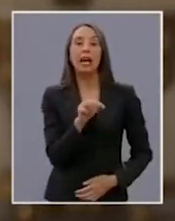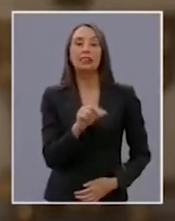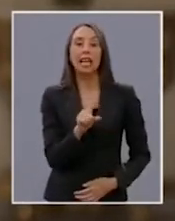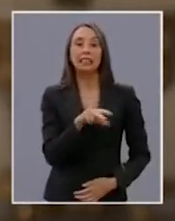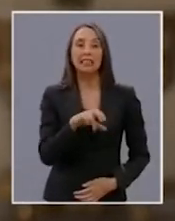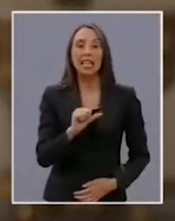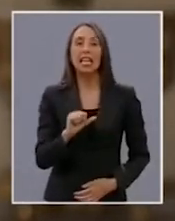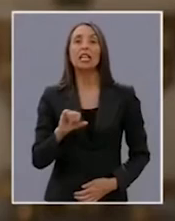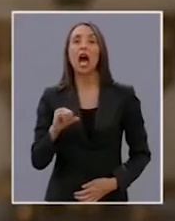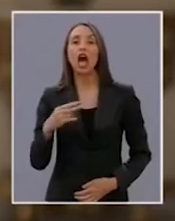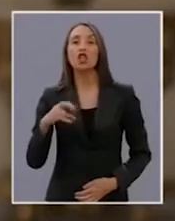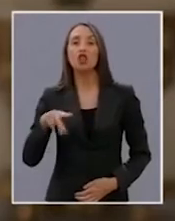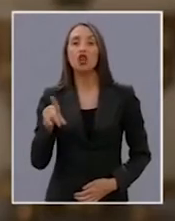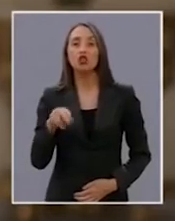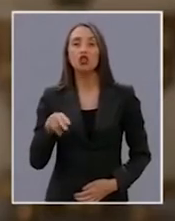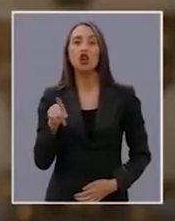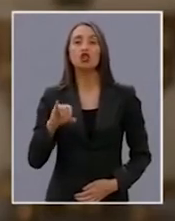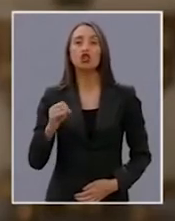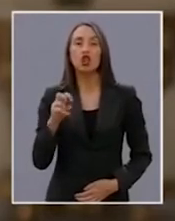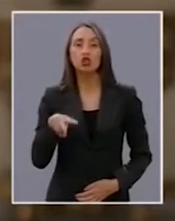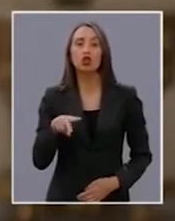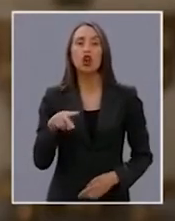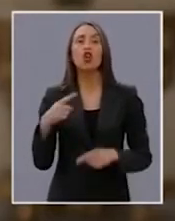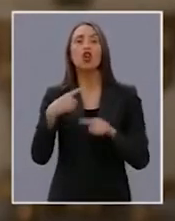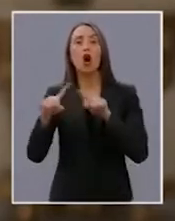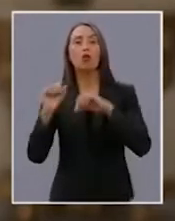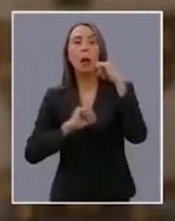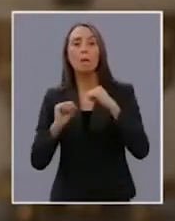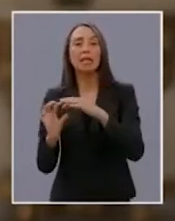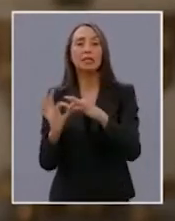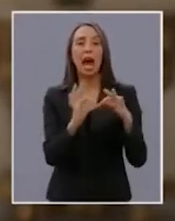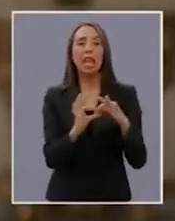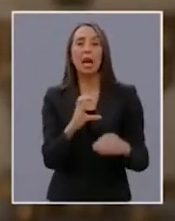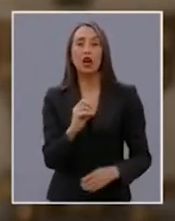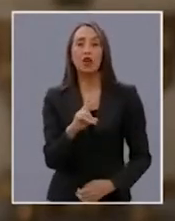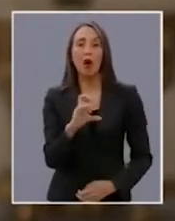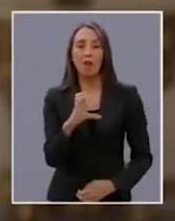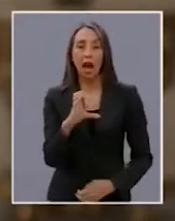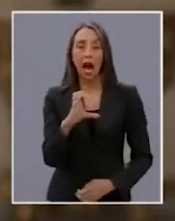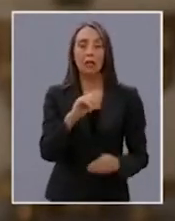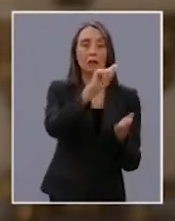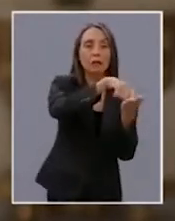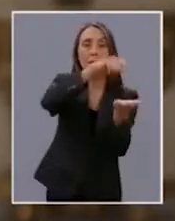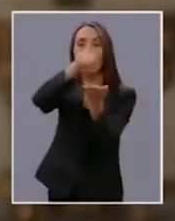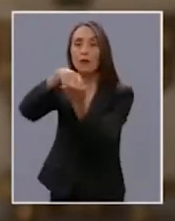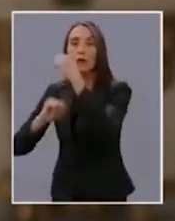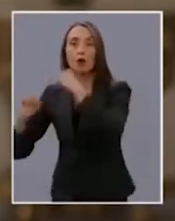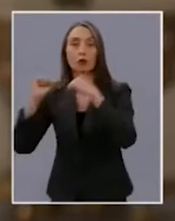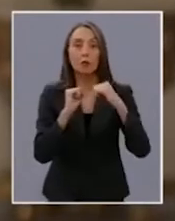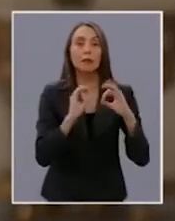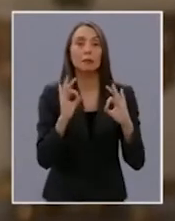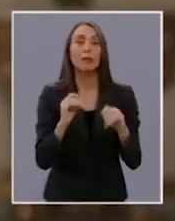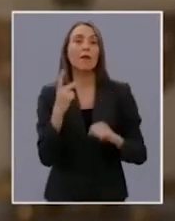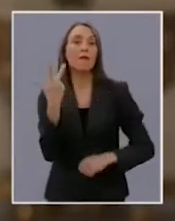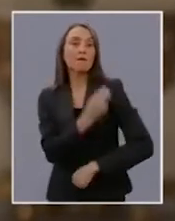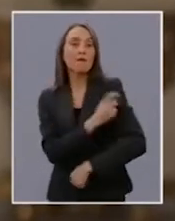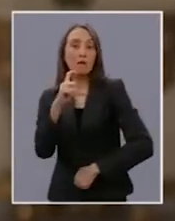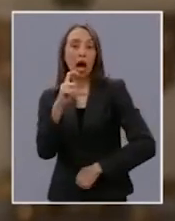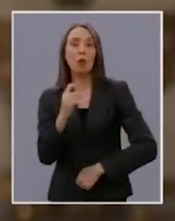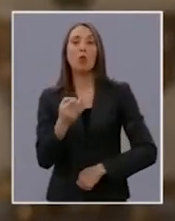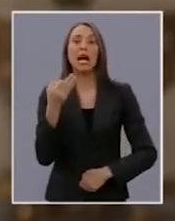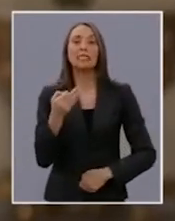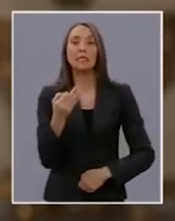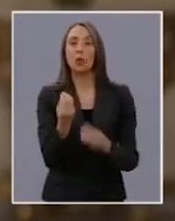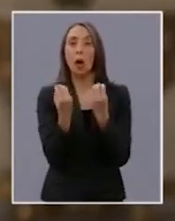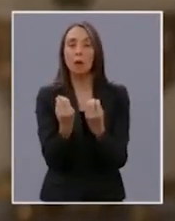Johnson y también la Alianza COVAX, que nos permiten asegurar una vacuna eficaz y segura que